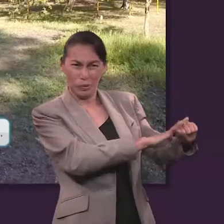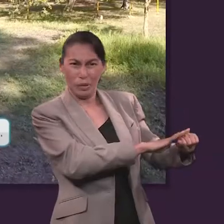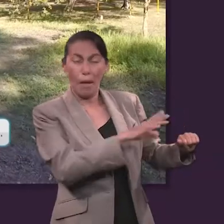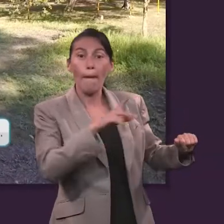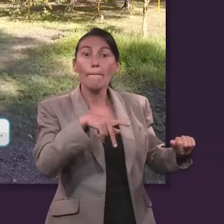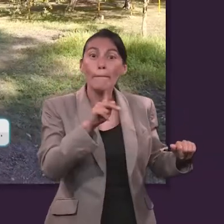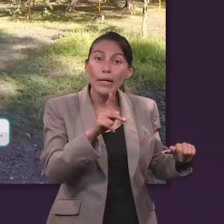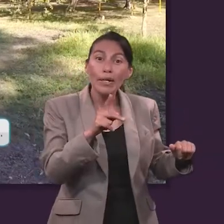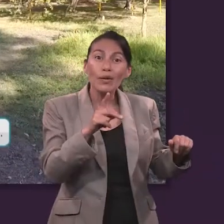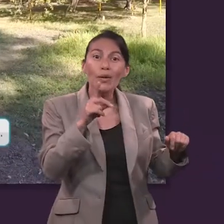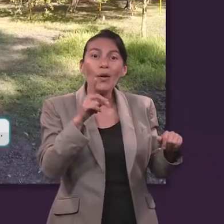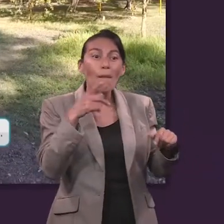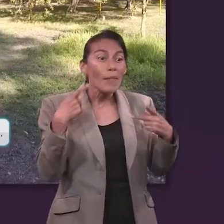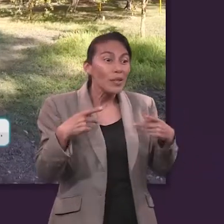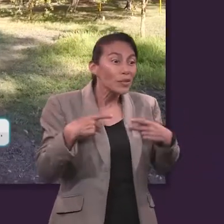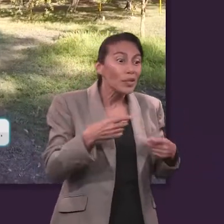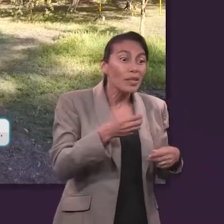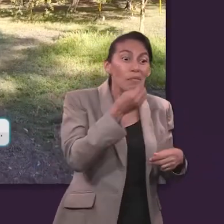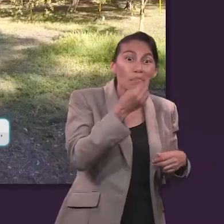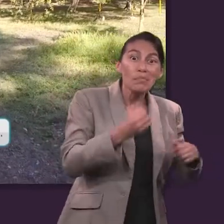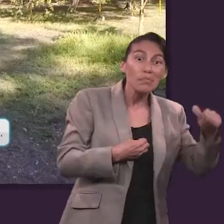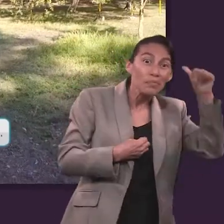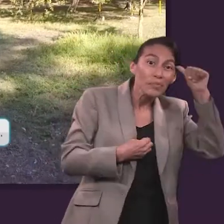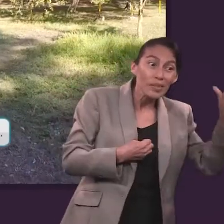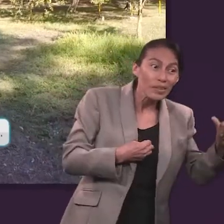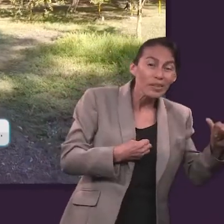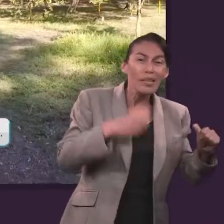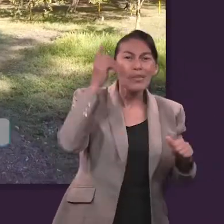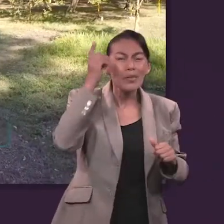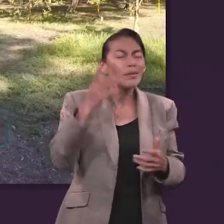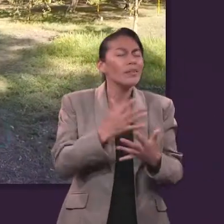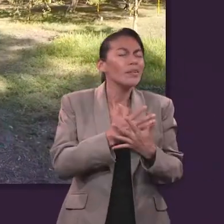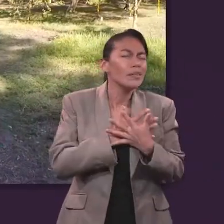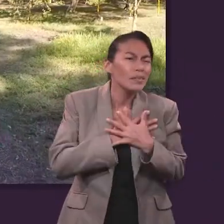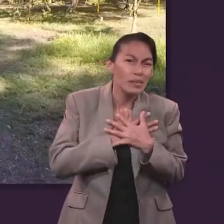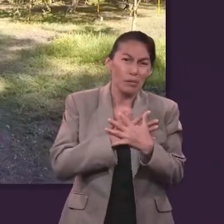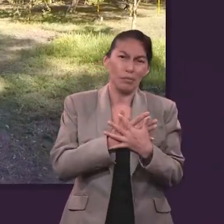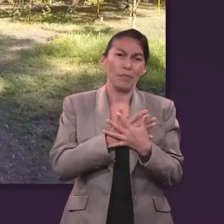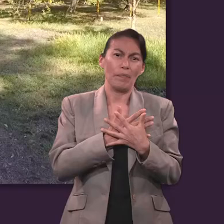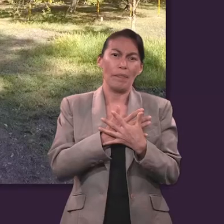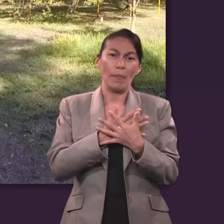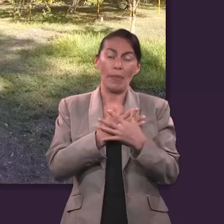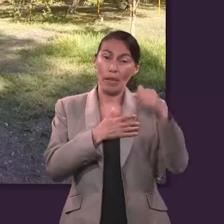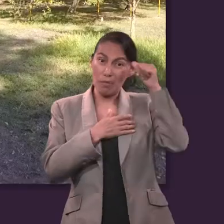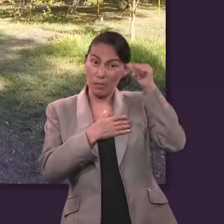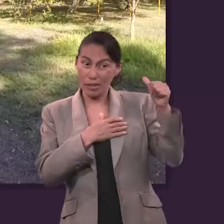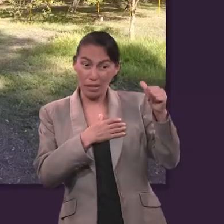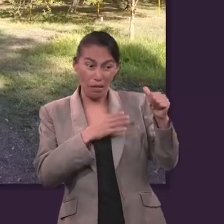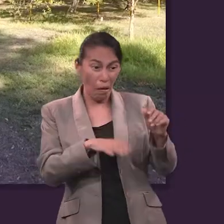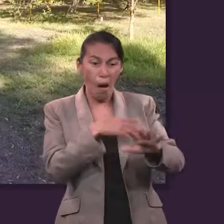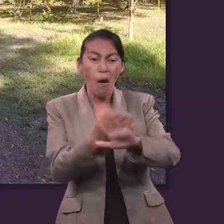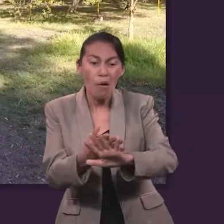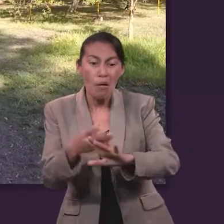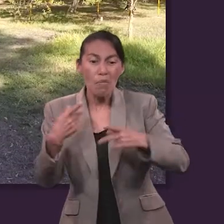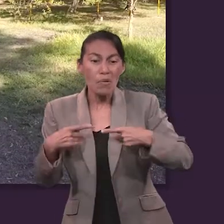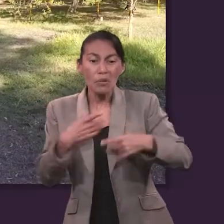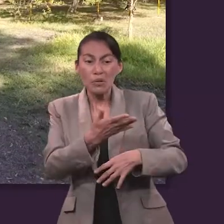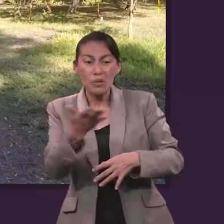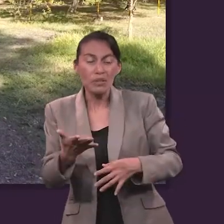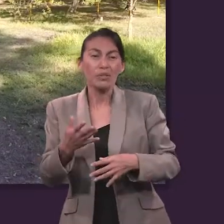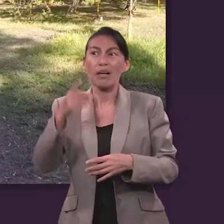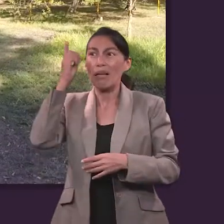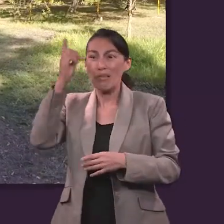amor, que ama a los pecadores aunque odie el pecado, porque el pecado daña a su creación.